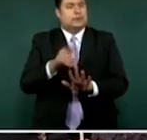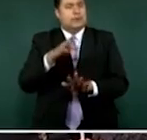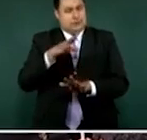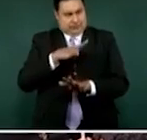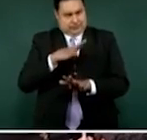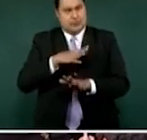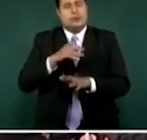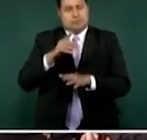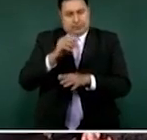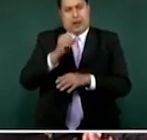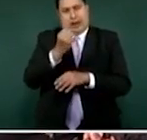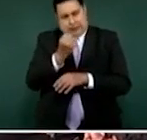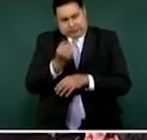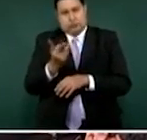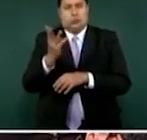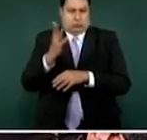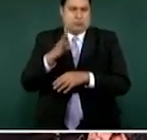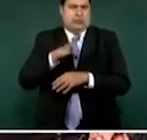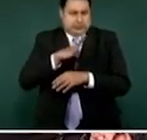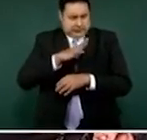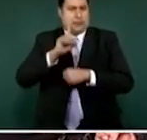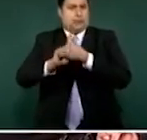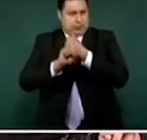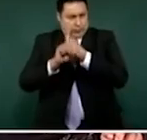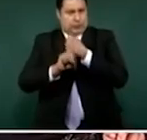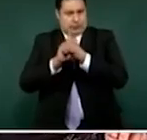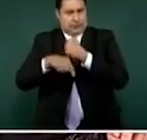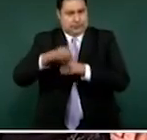seguridad pública. Hay problemas,